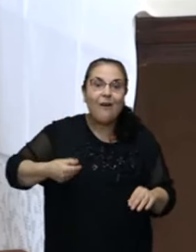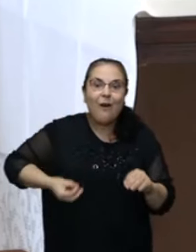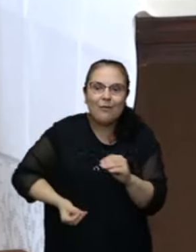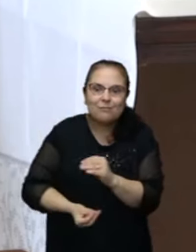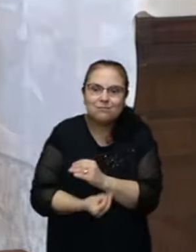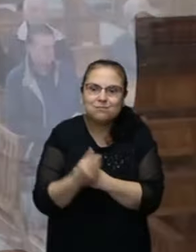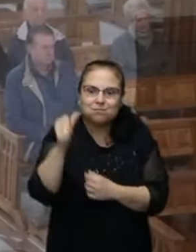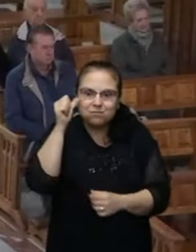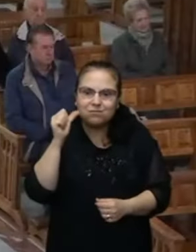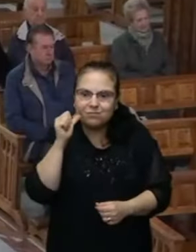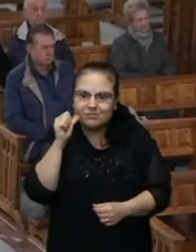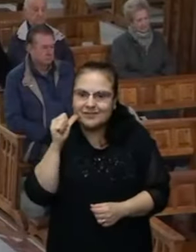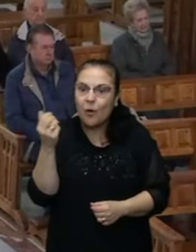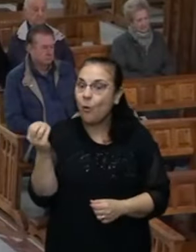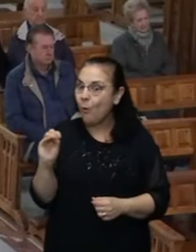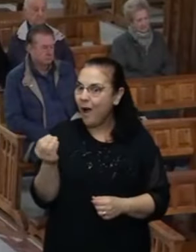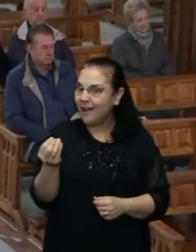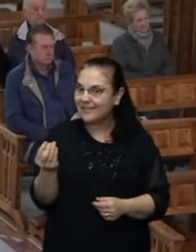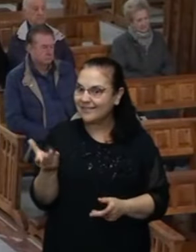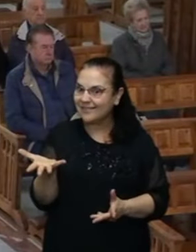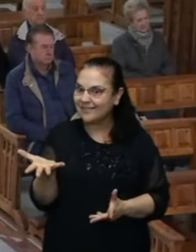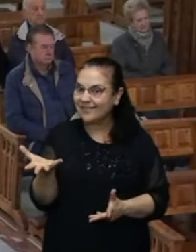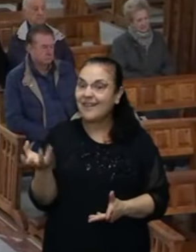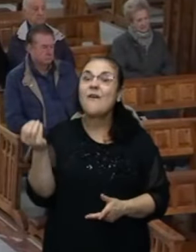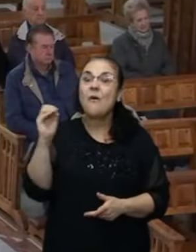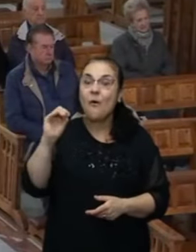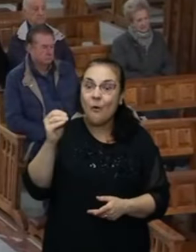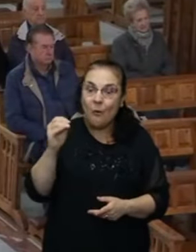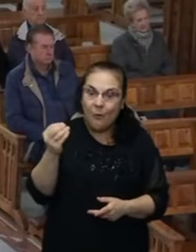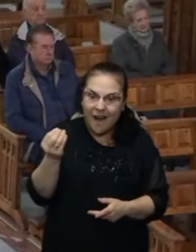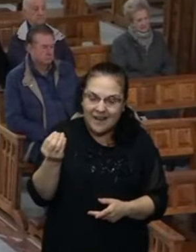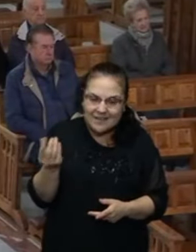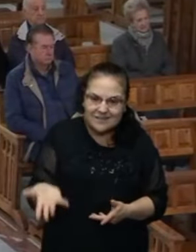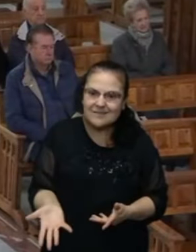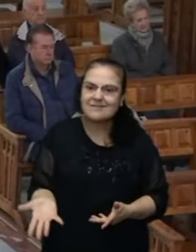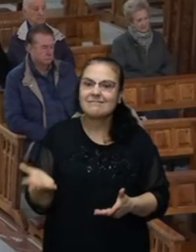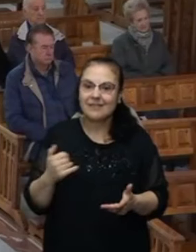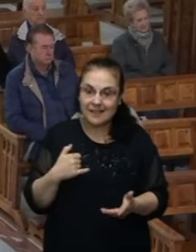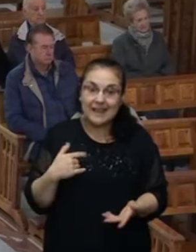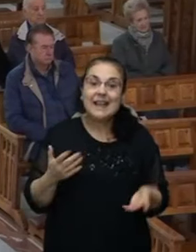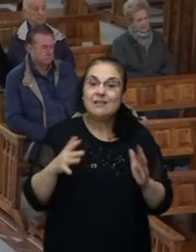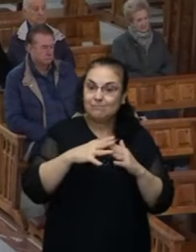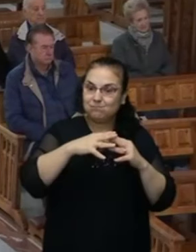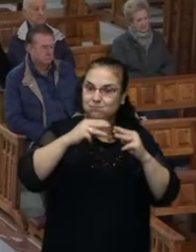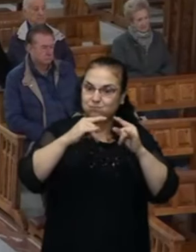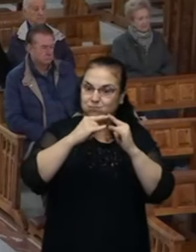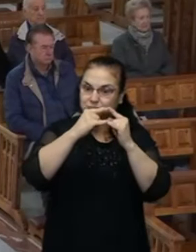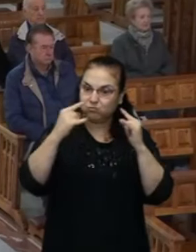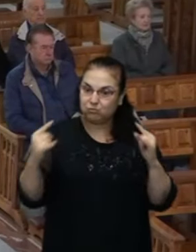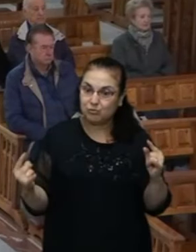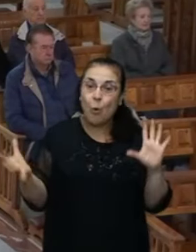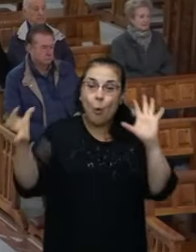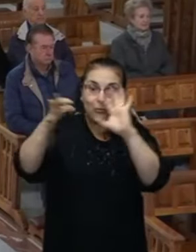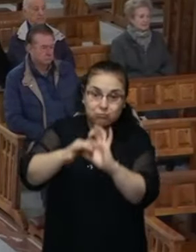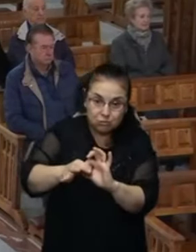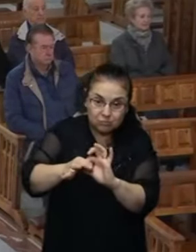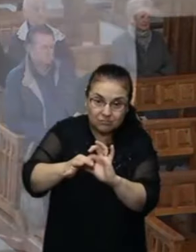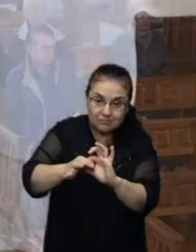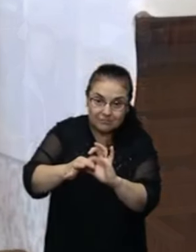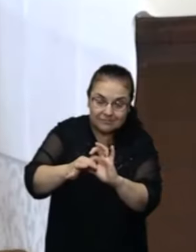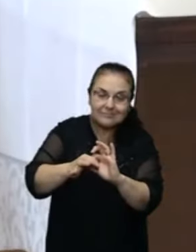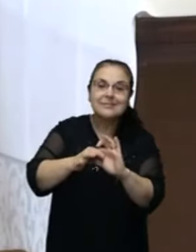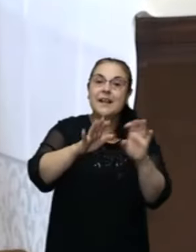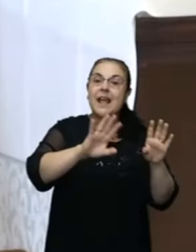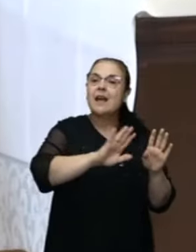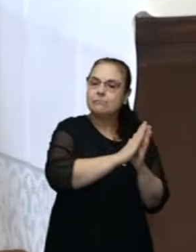Es que Juan va a ser el puente entre el Antiguo Testamento y el Nuevo Testamento. Juan va a